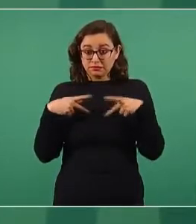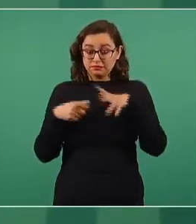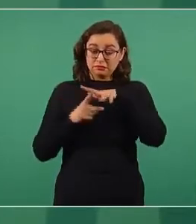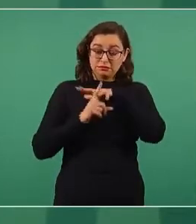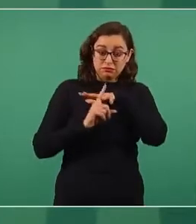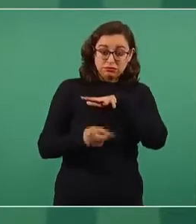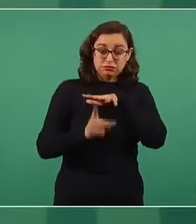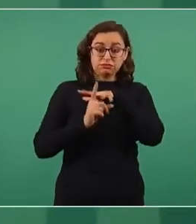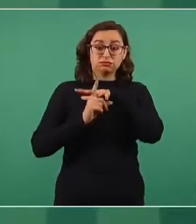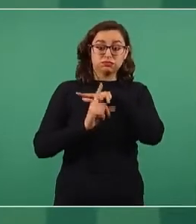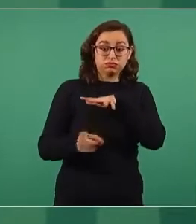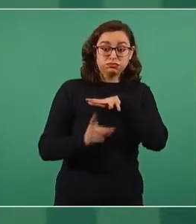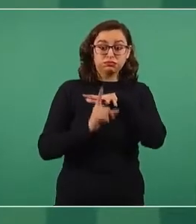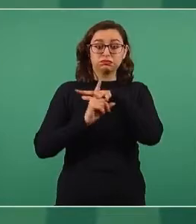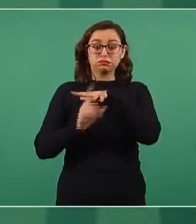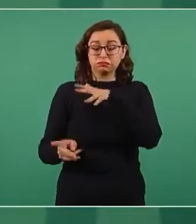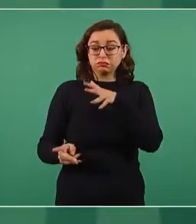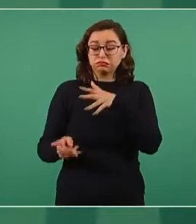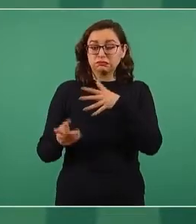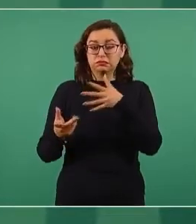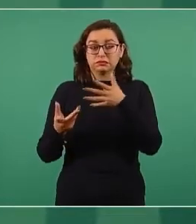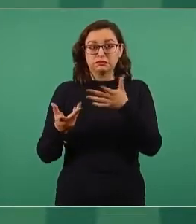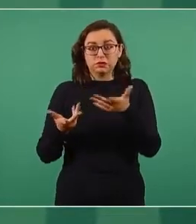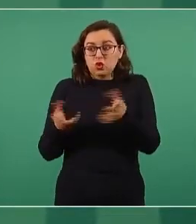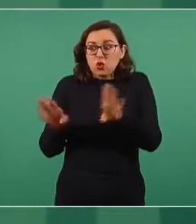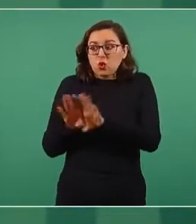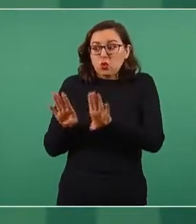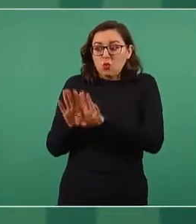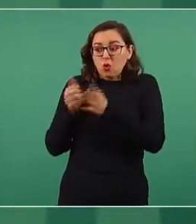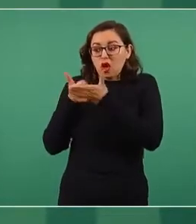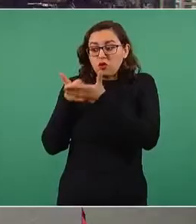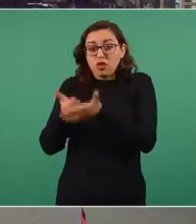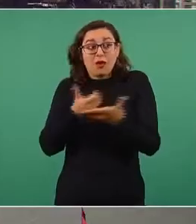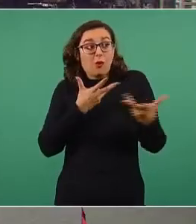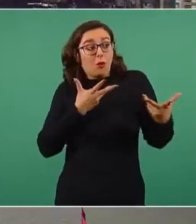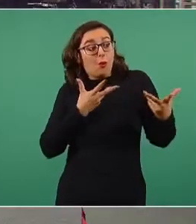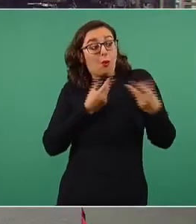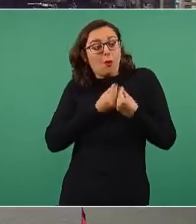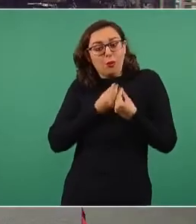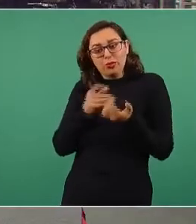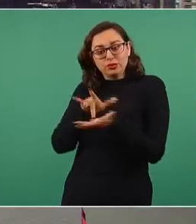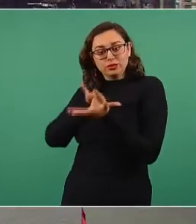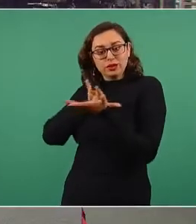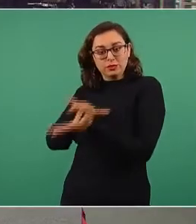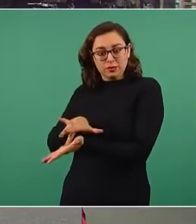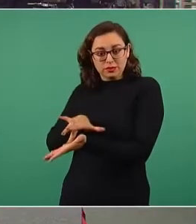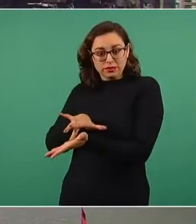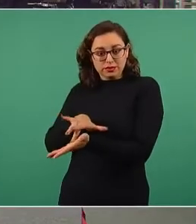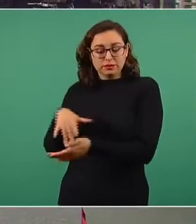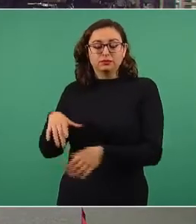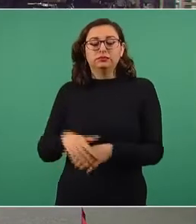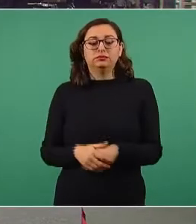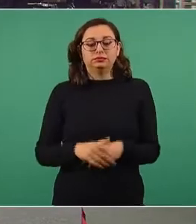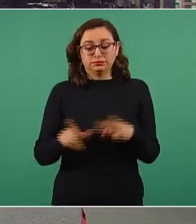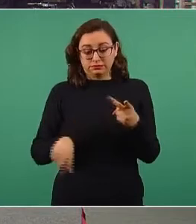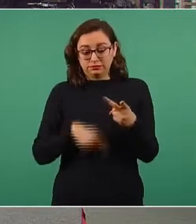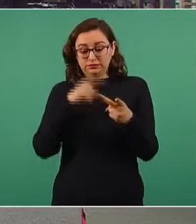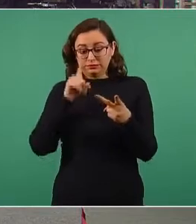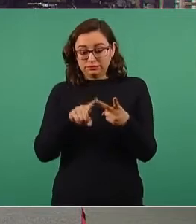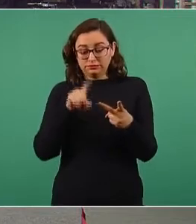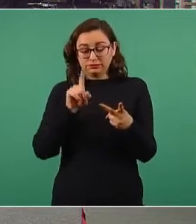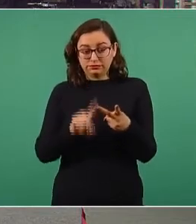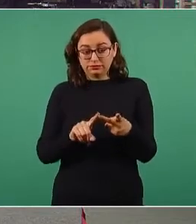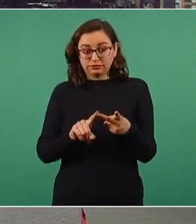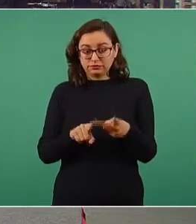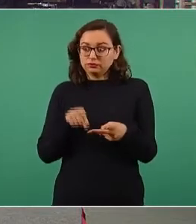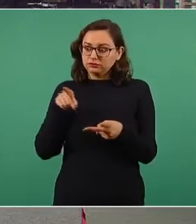migrar por migración forzada, por la pobreza. Ese es un acuerdo mayor. El otro, ¿cómo hacemos para que tengamos un desarrollo